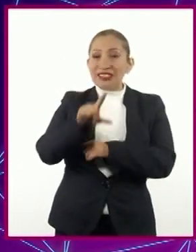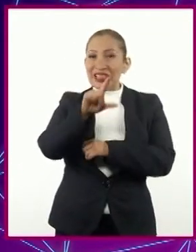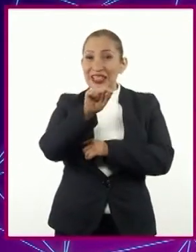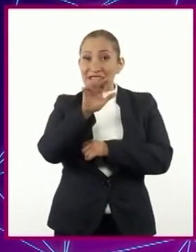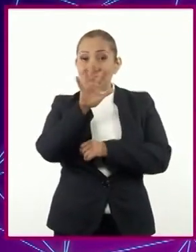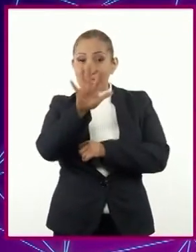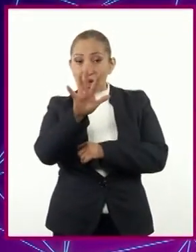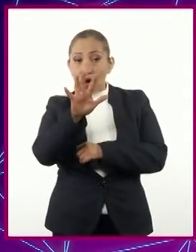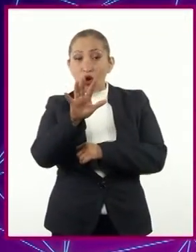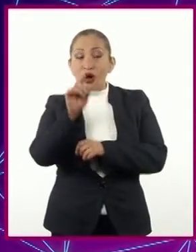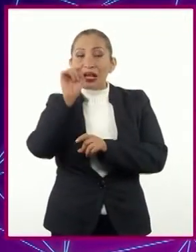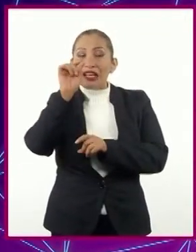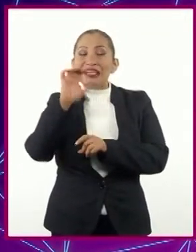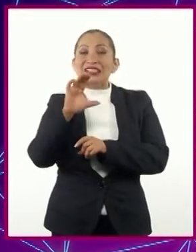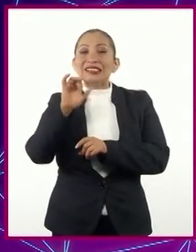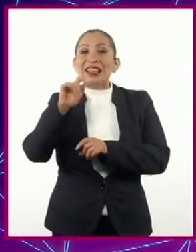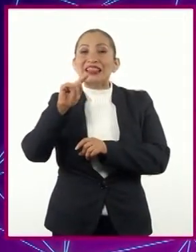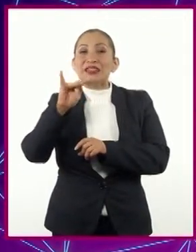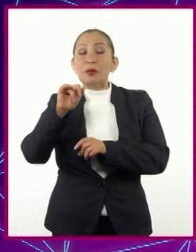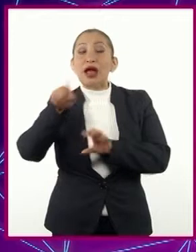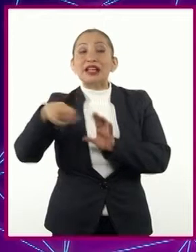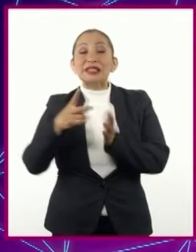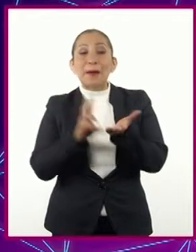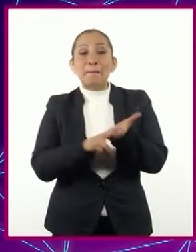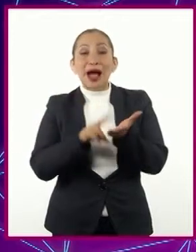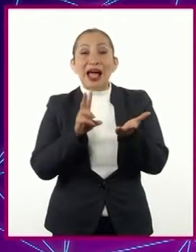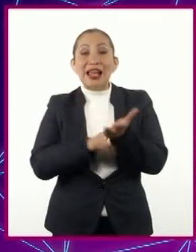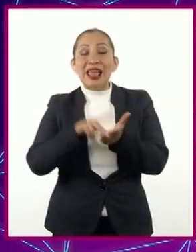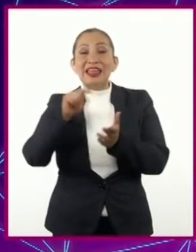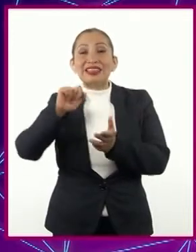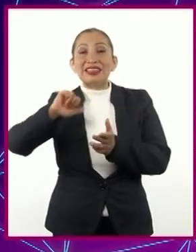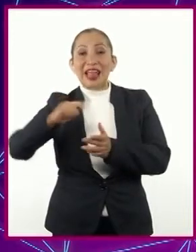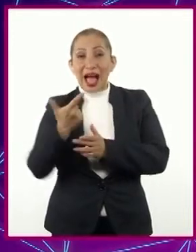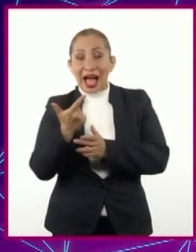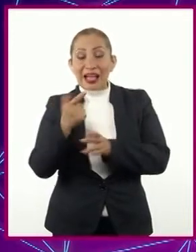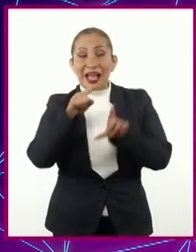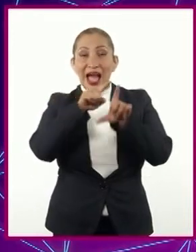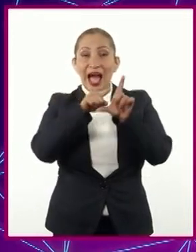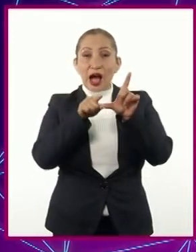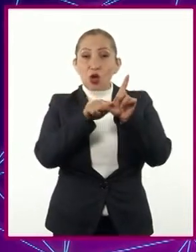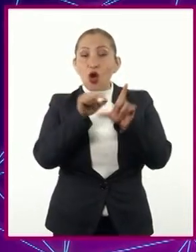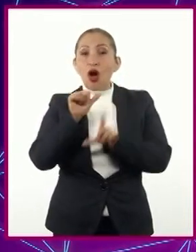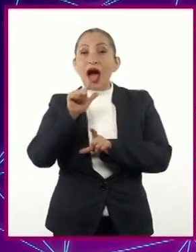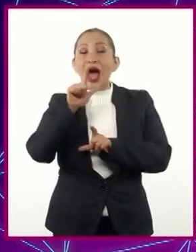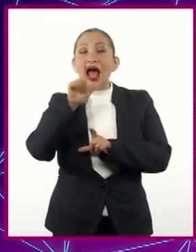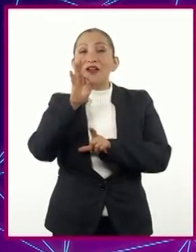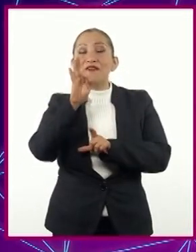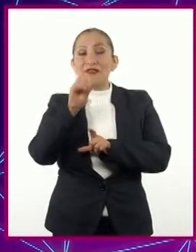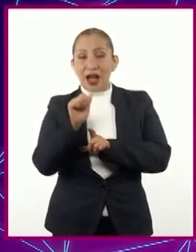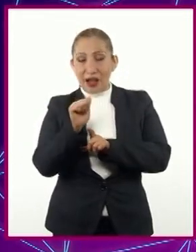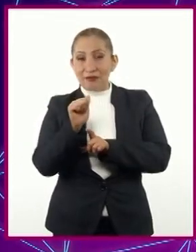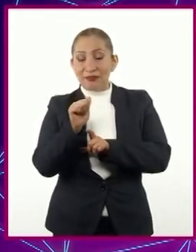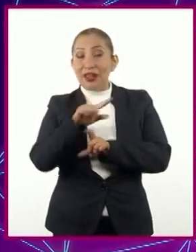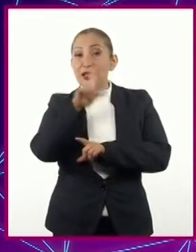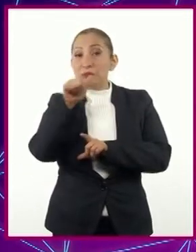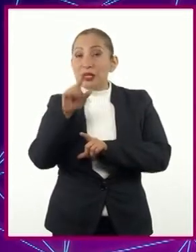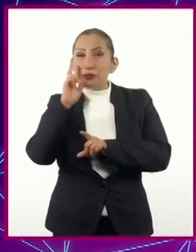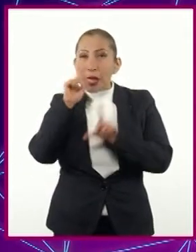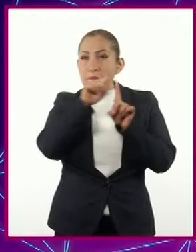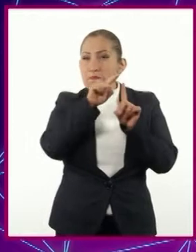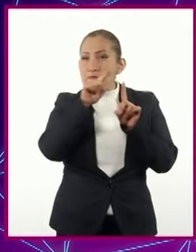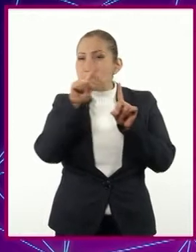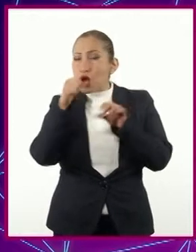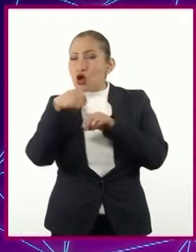75 centésimos, que es el valor de la tangente del ángulo alfa. Se busca la cantidad